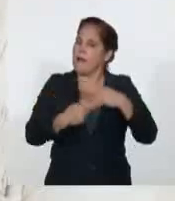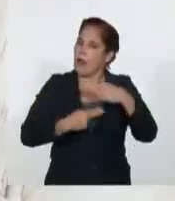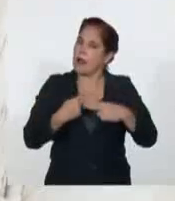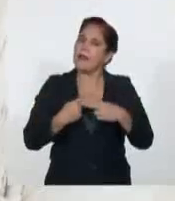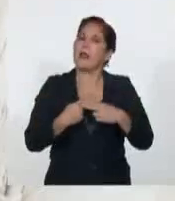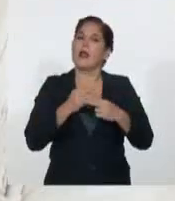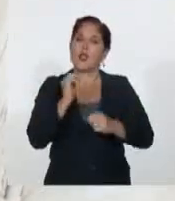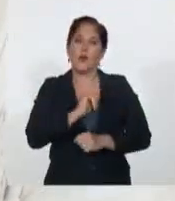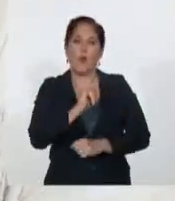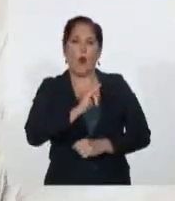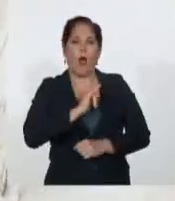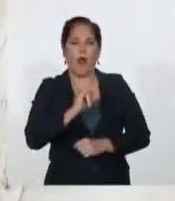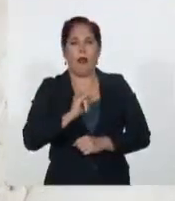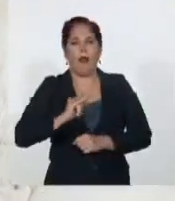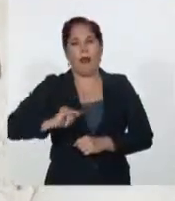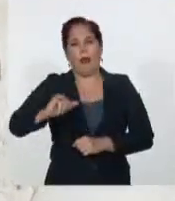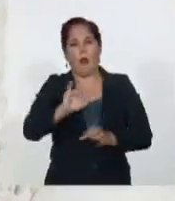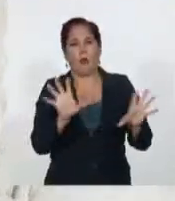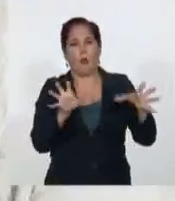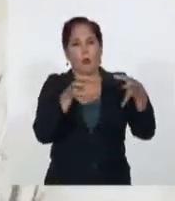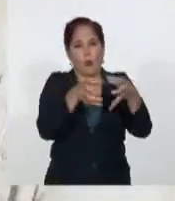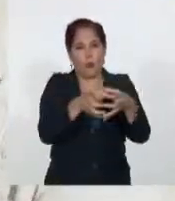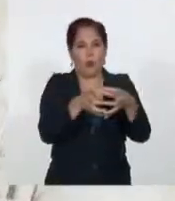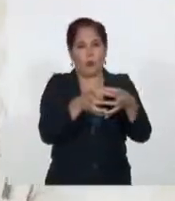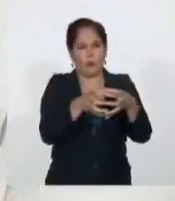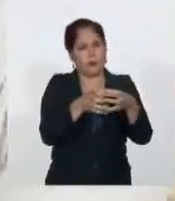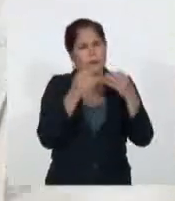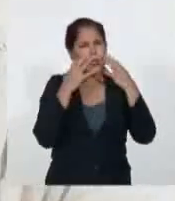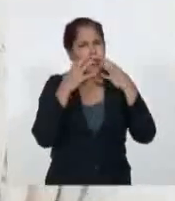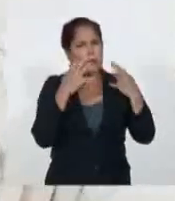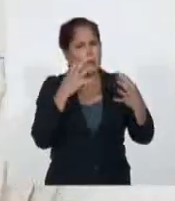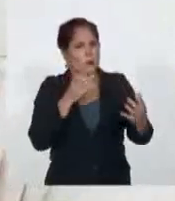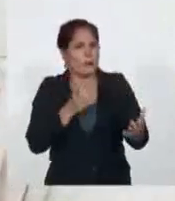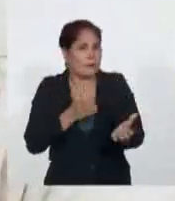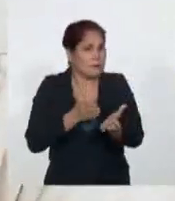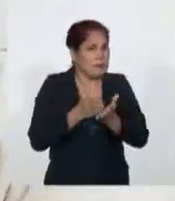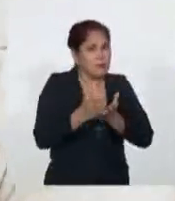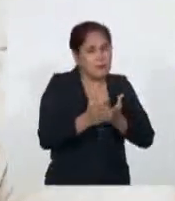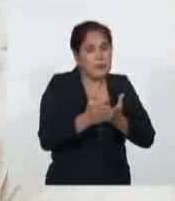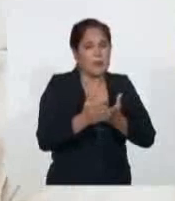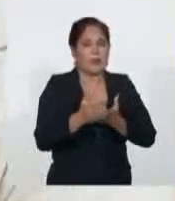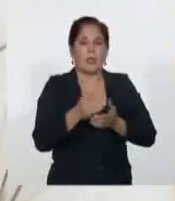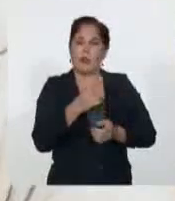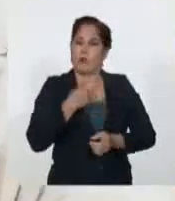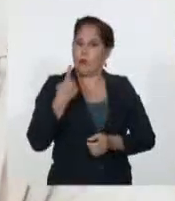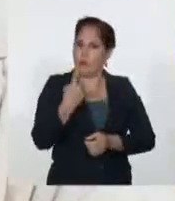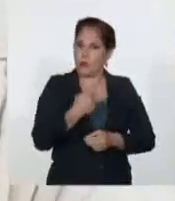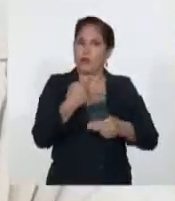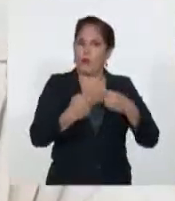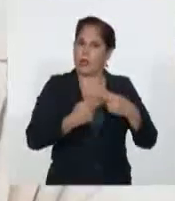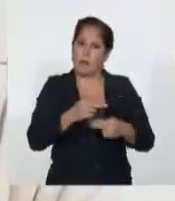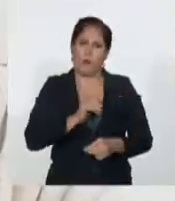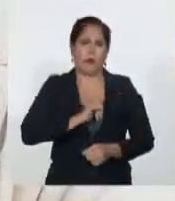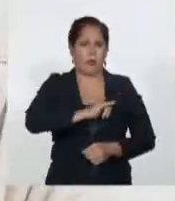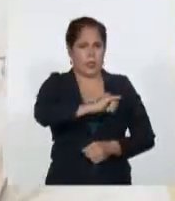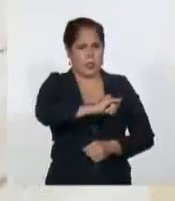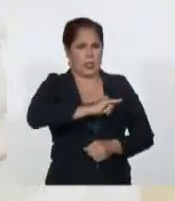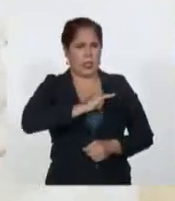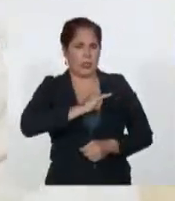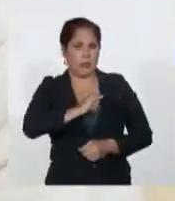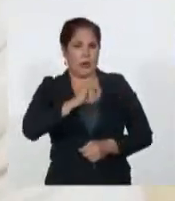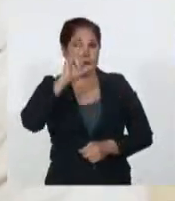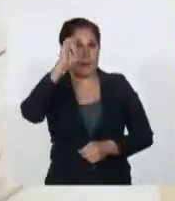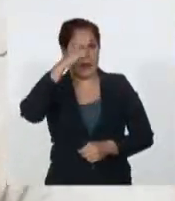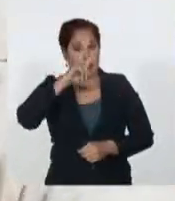haga de manera birregional que se haga conjunta Porque es importante mantener este sentido de que estamos construyendo entre la región de la